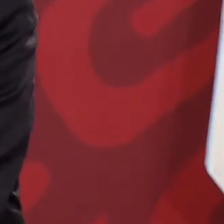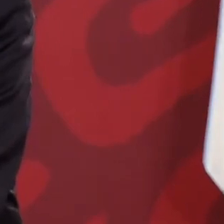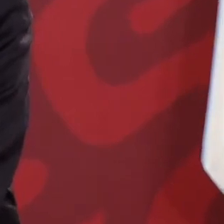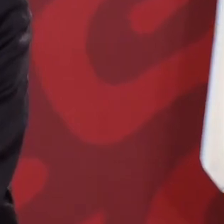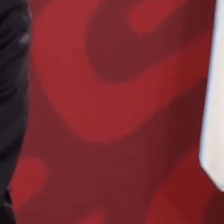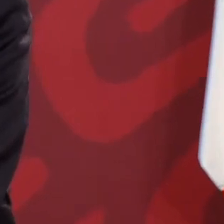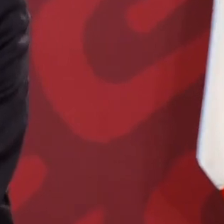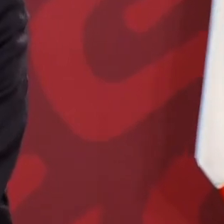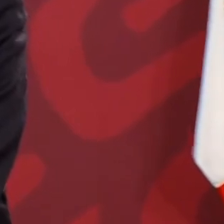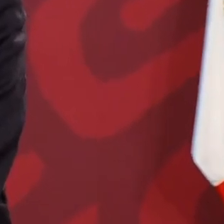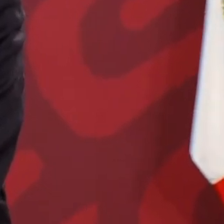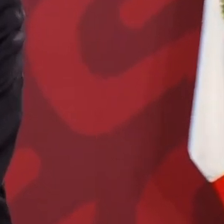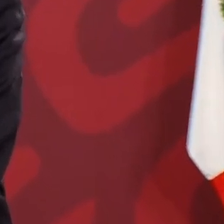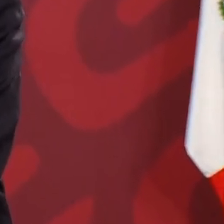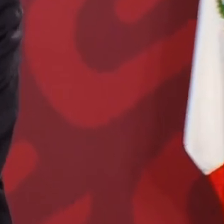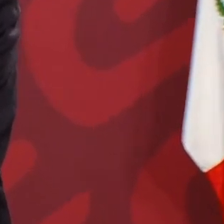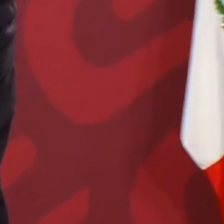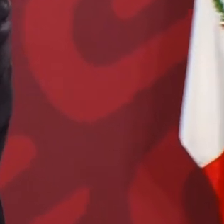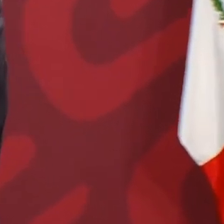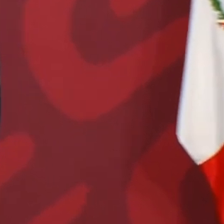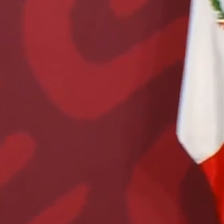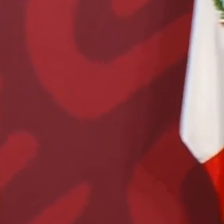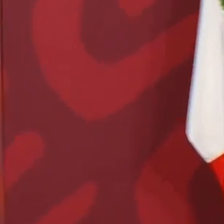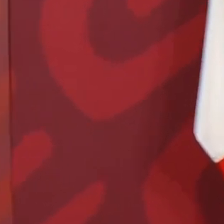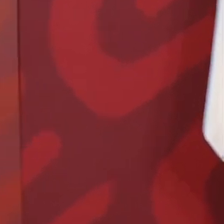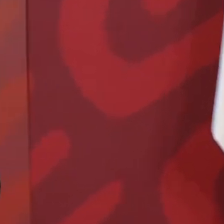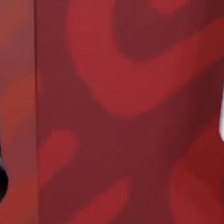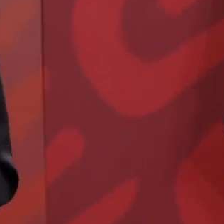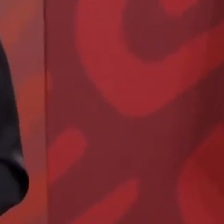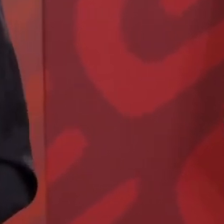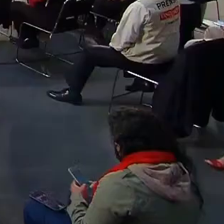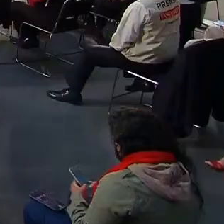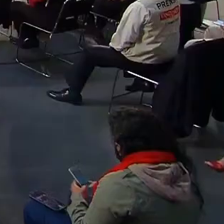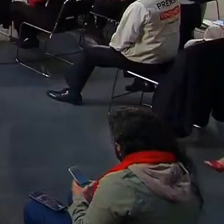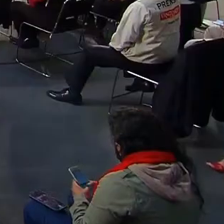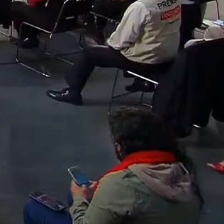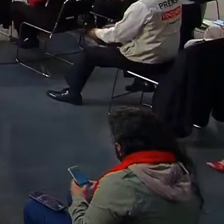mañana tengamos ya una respuesta.